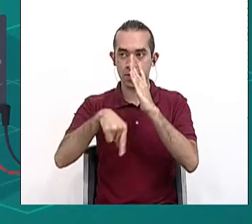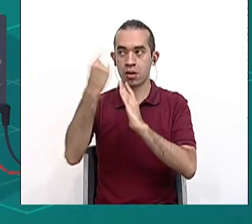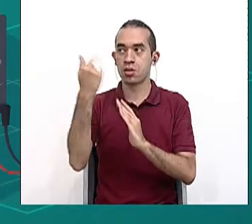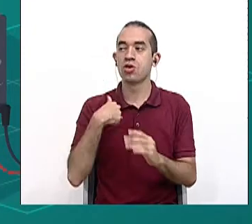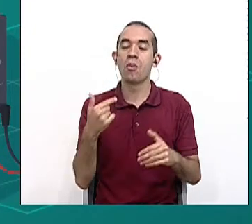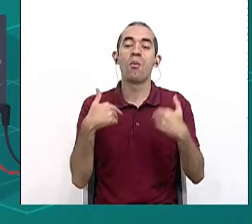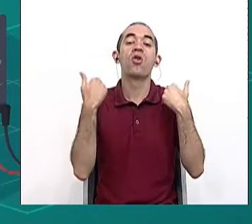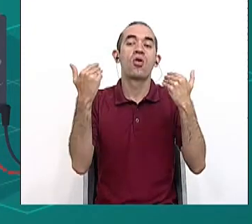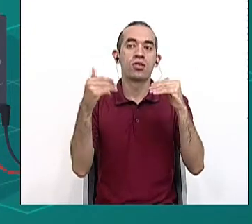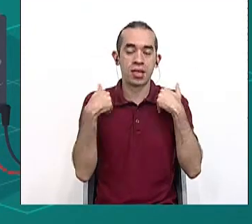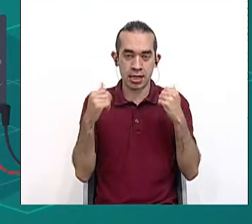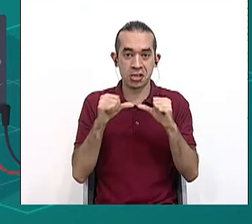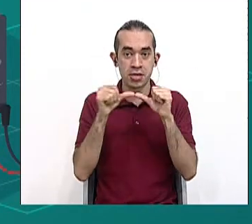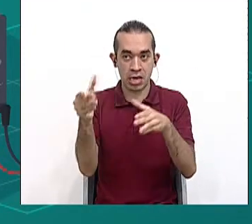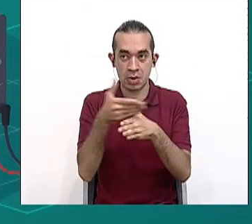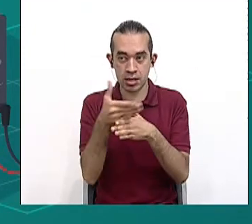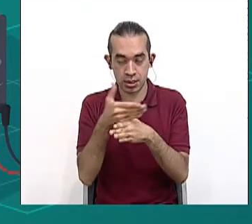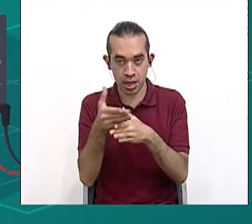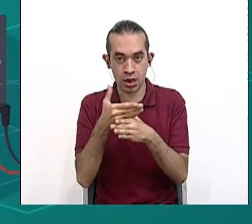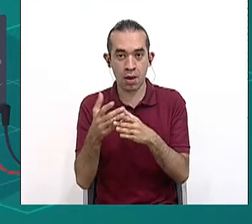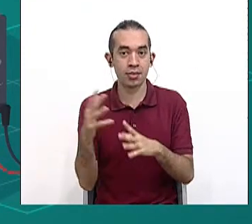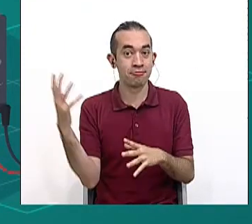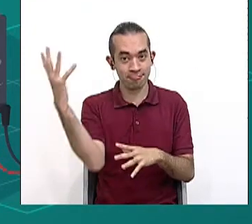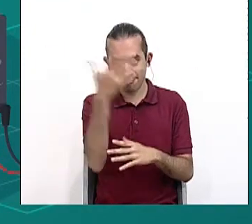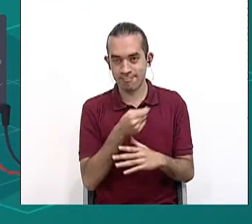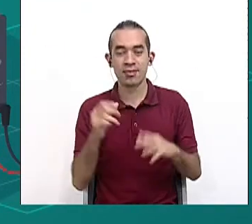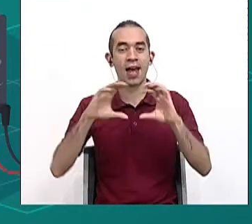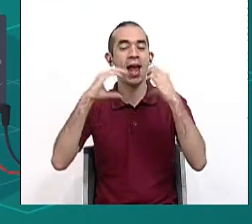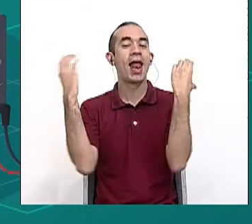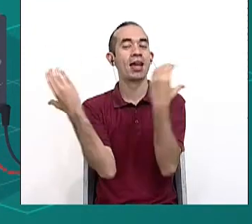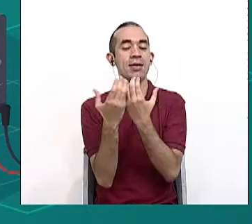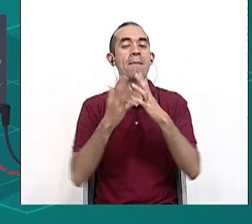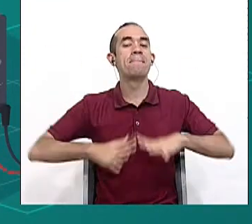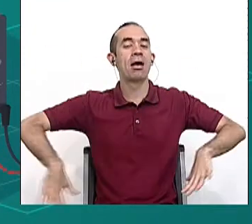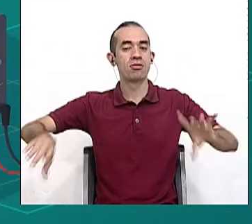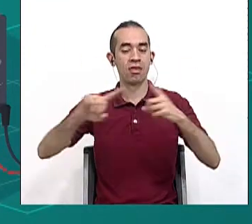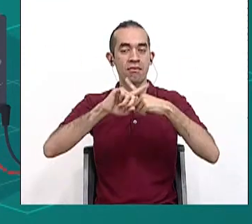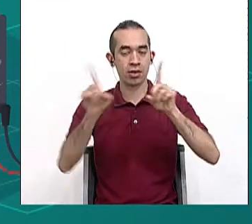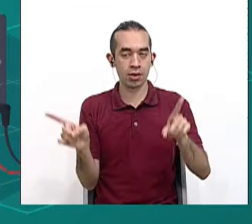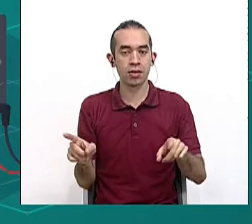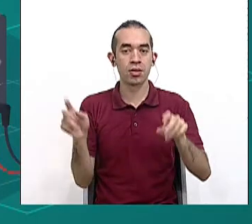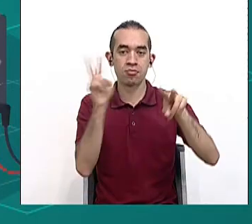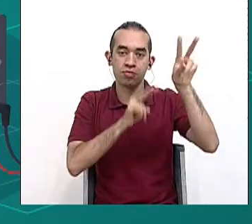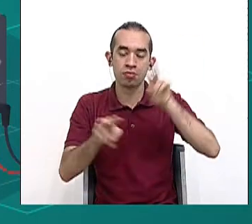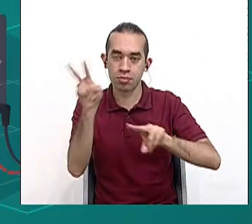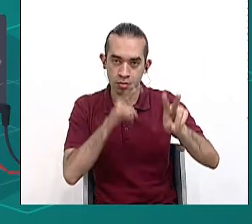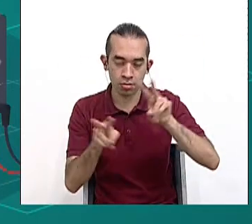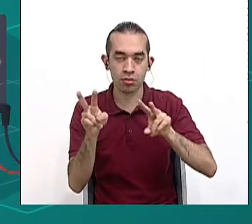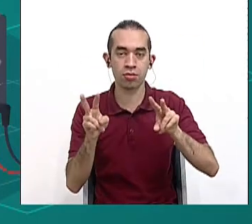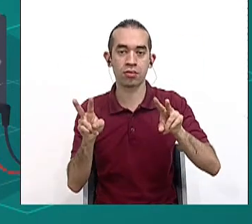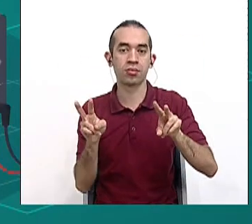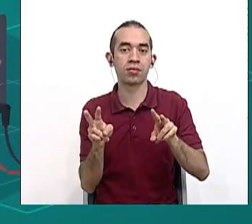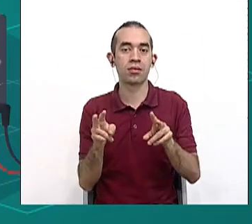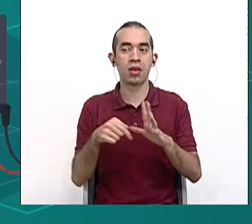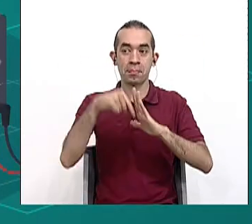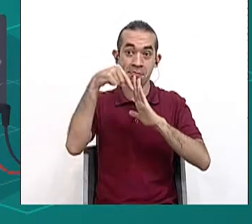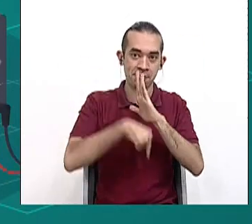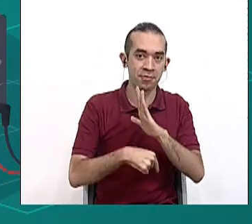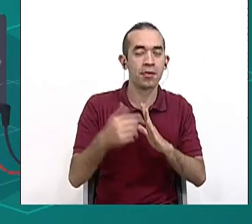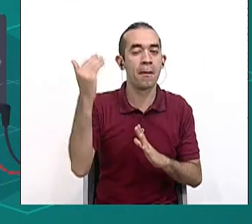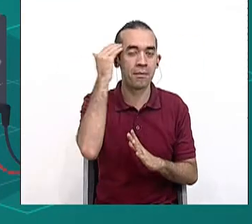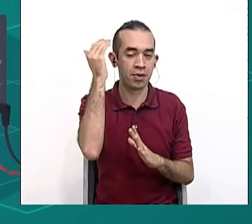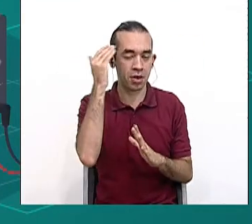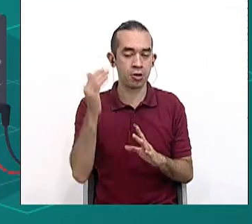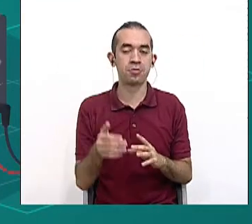sigan compartiendo conmigo esta maravillosa clase, un espacio diferente para explorar, para ampliar